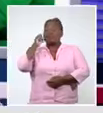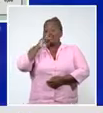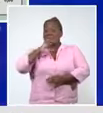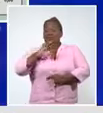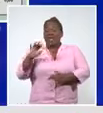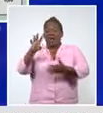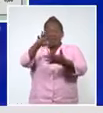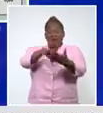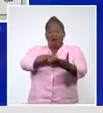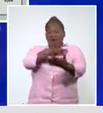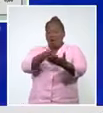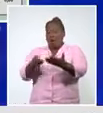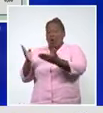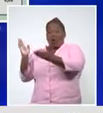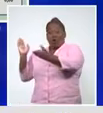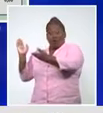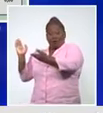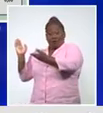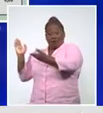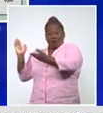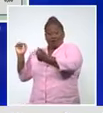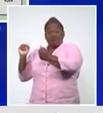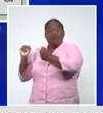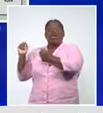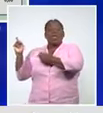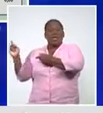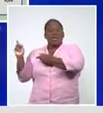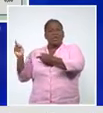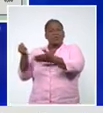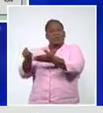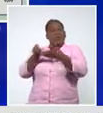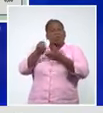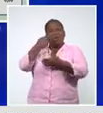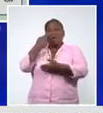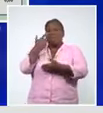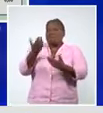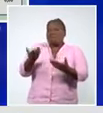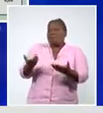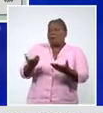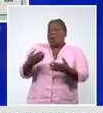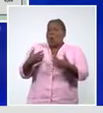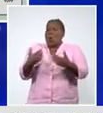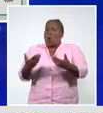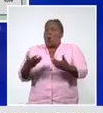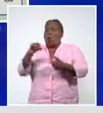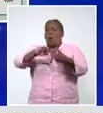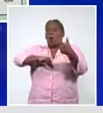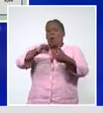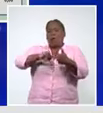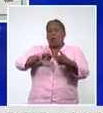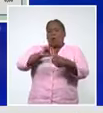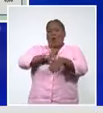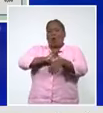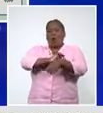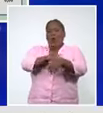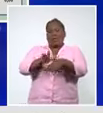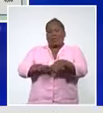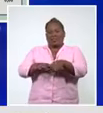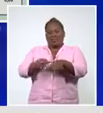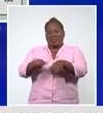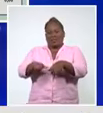gráfico que nos permite ver el comportamiento de la pandemia, y